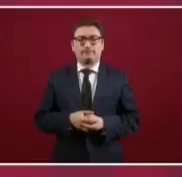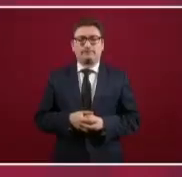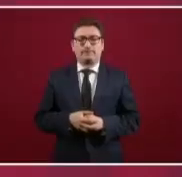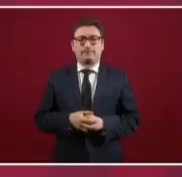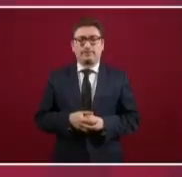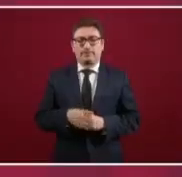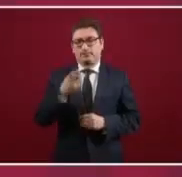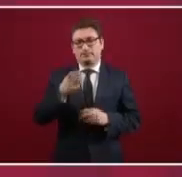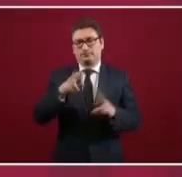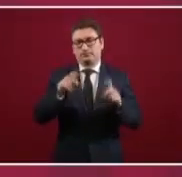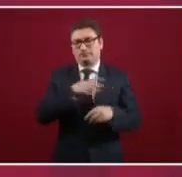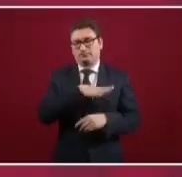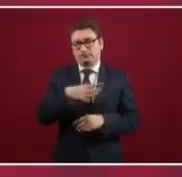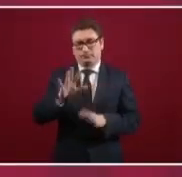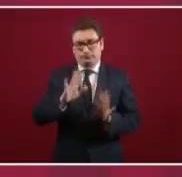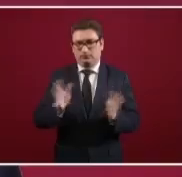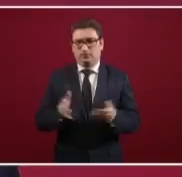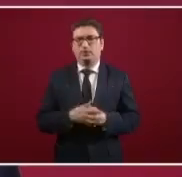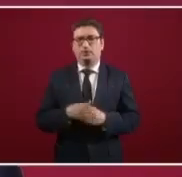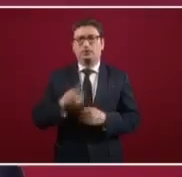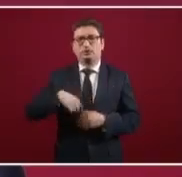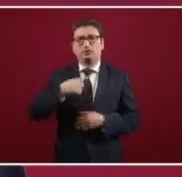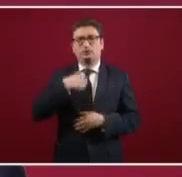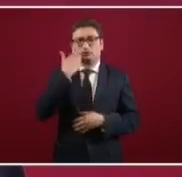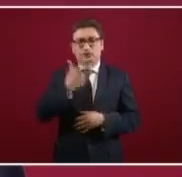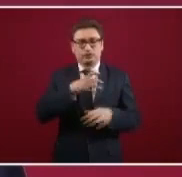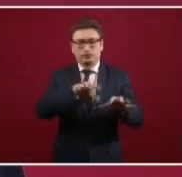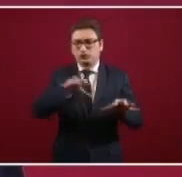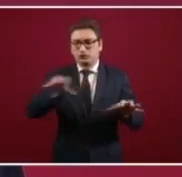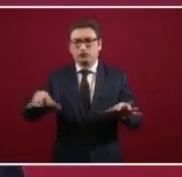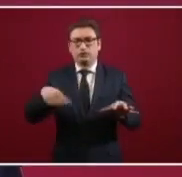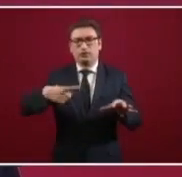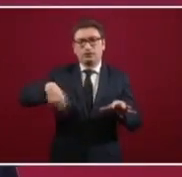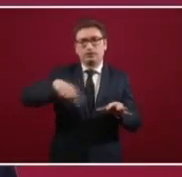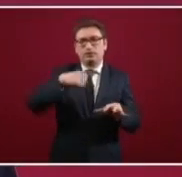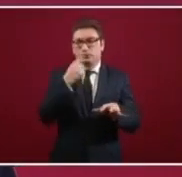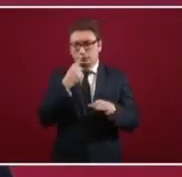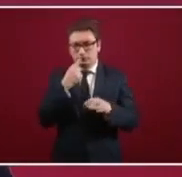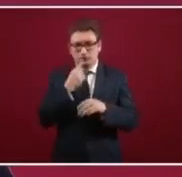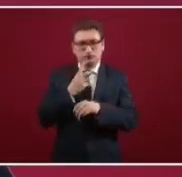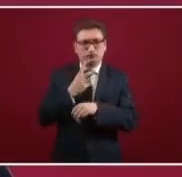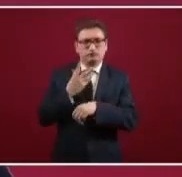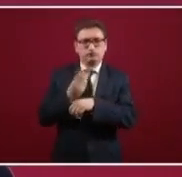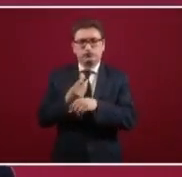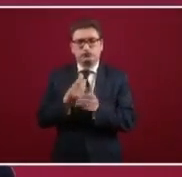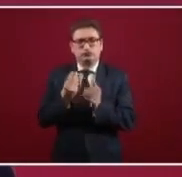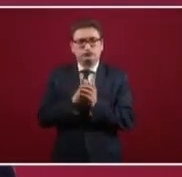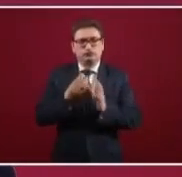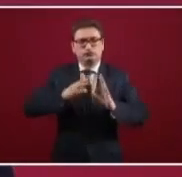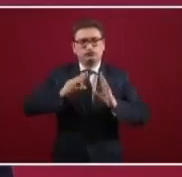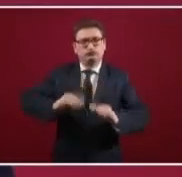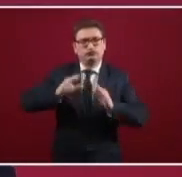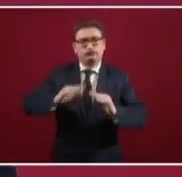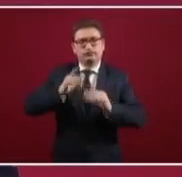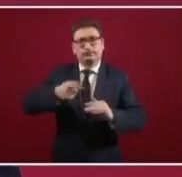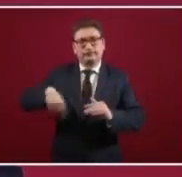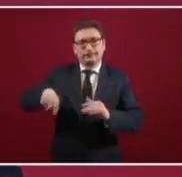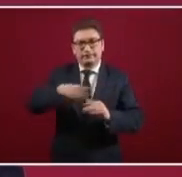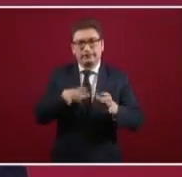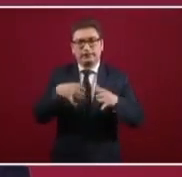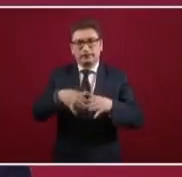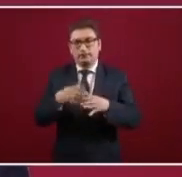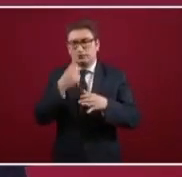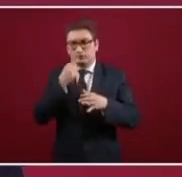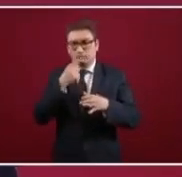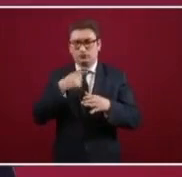en general hacer policía desde abajo el complemento de los cuerpos